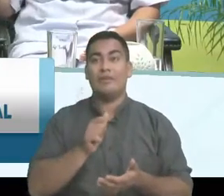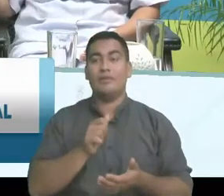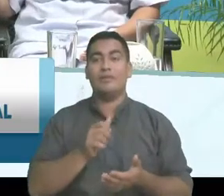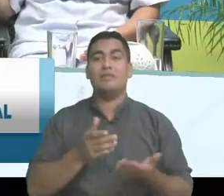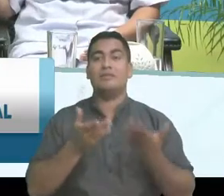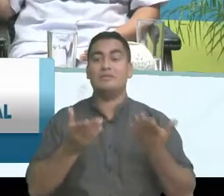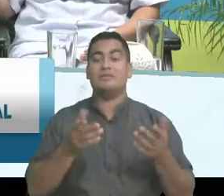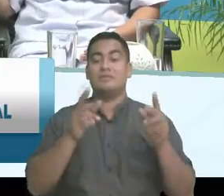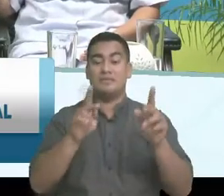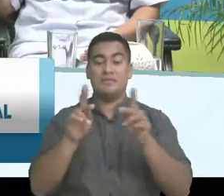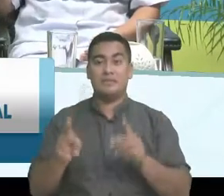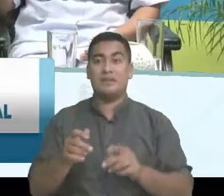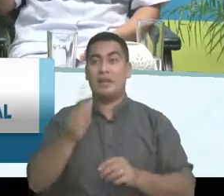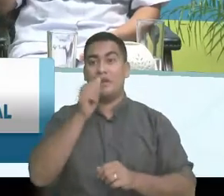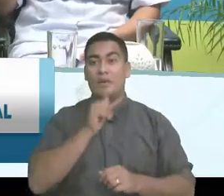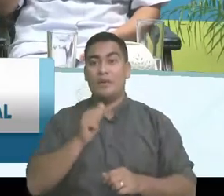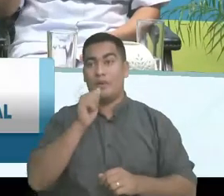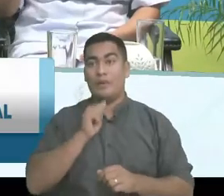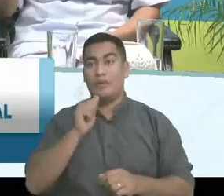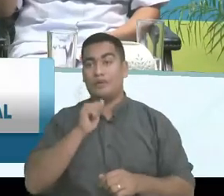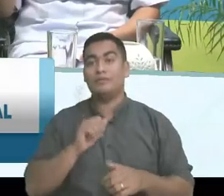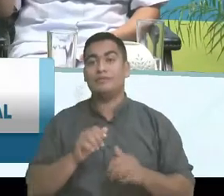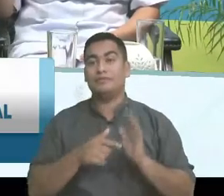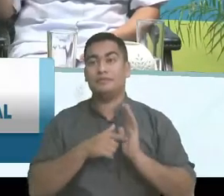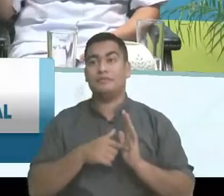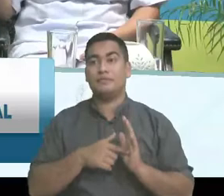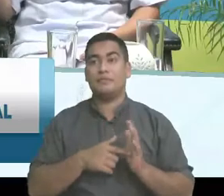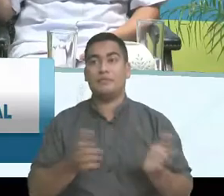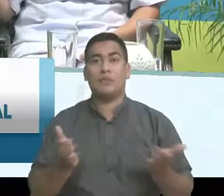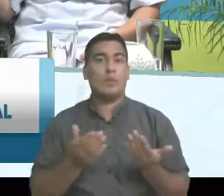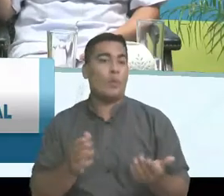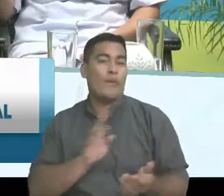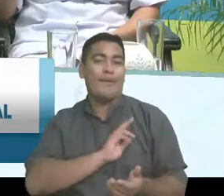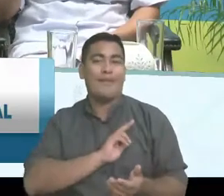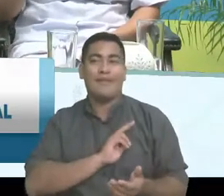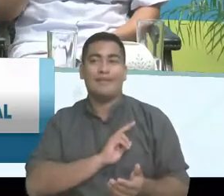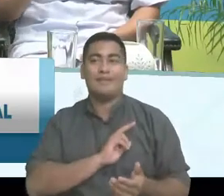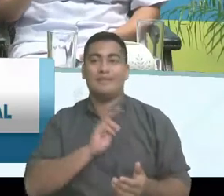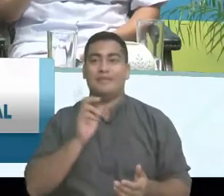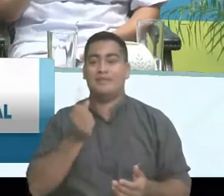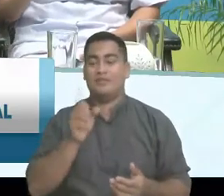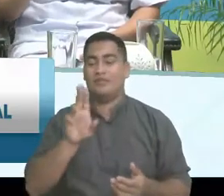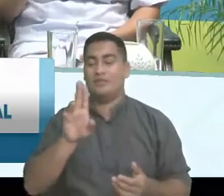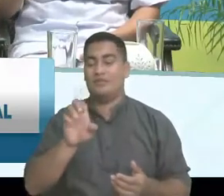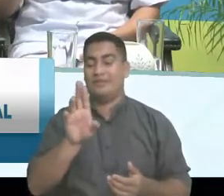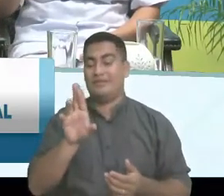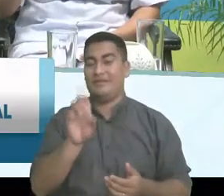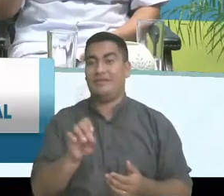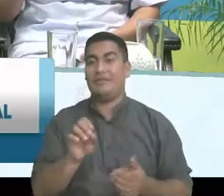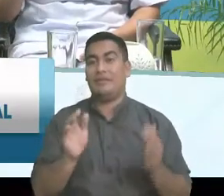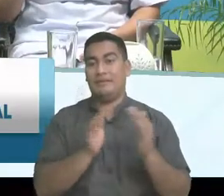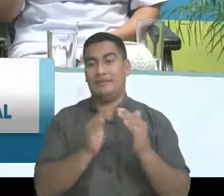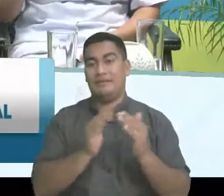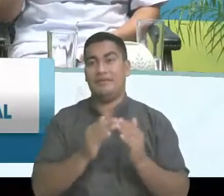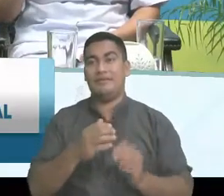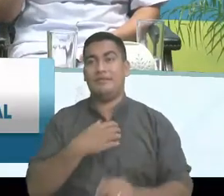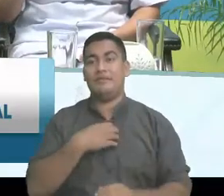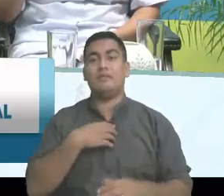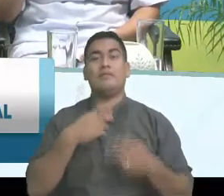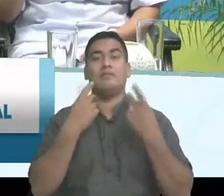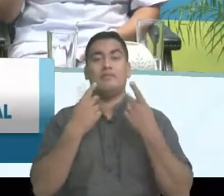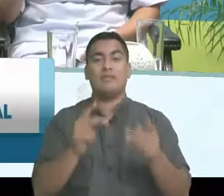al paciente. En dado caso que no tengamos un suerito oral, lo podemos hacer casero. Pero si la